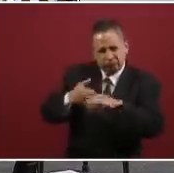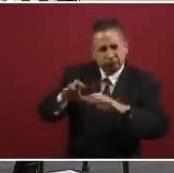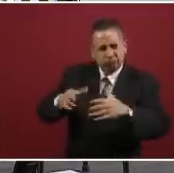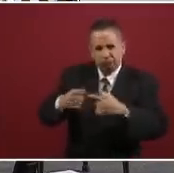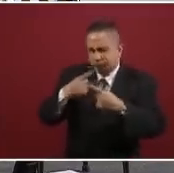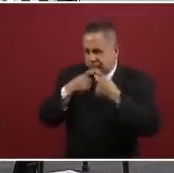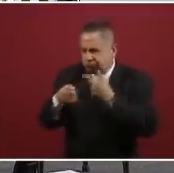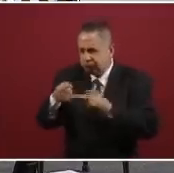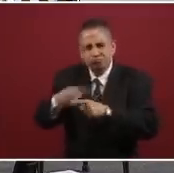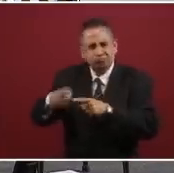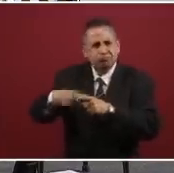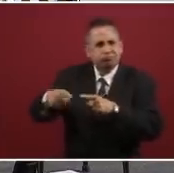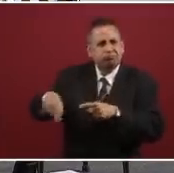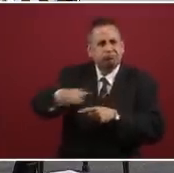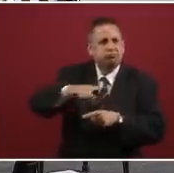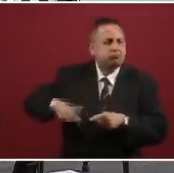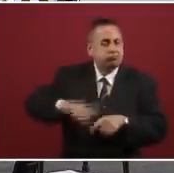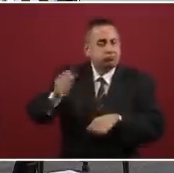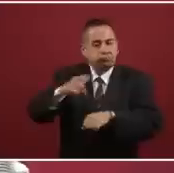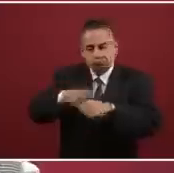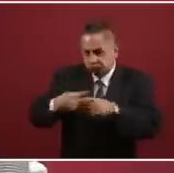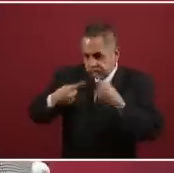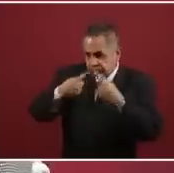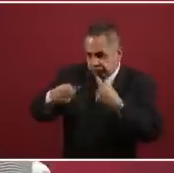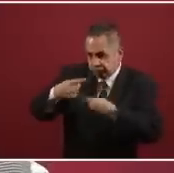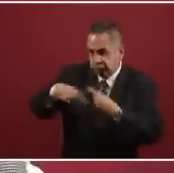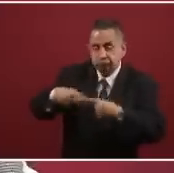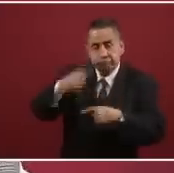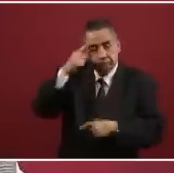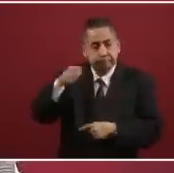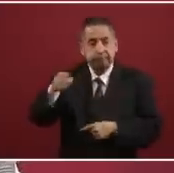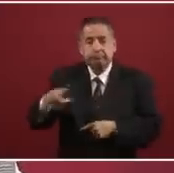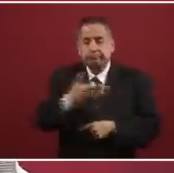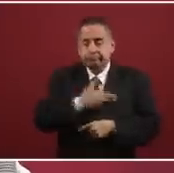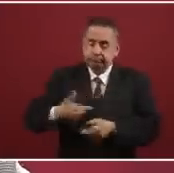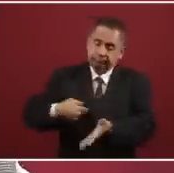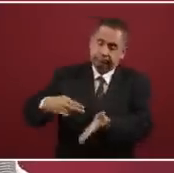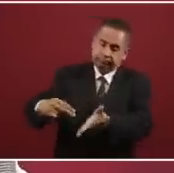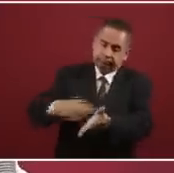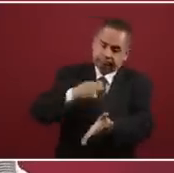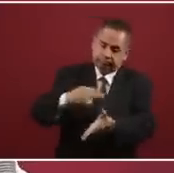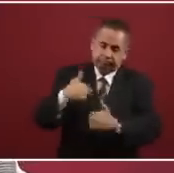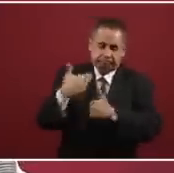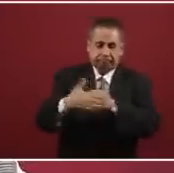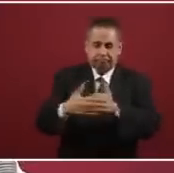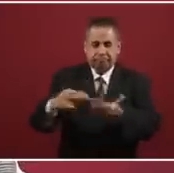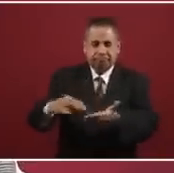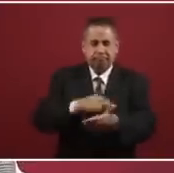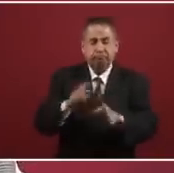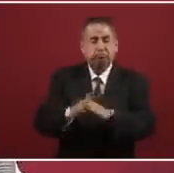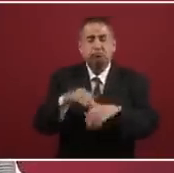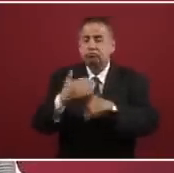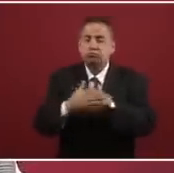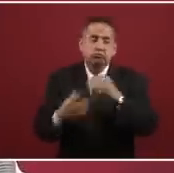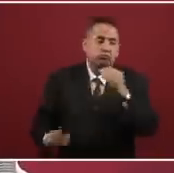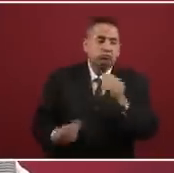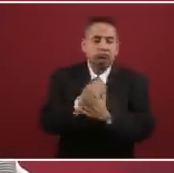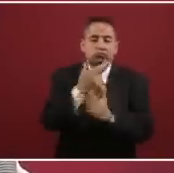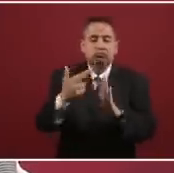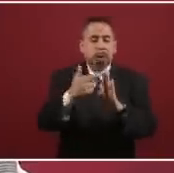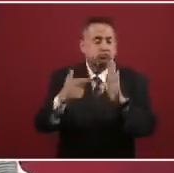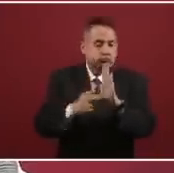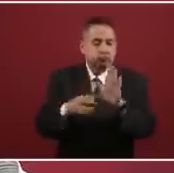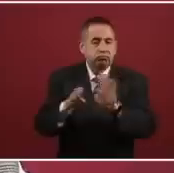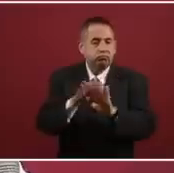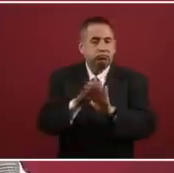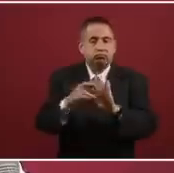Jurídica y otras instancias del Gobierno Federal para que el señor presidente firme en fecha próxima los nuevos reglamentos, tanto